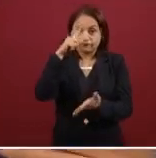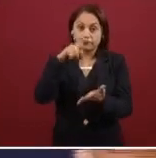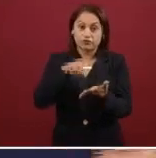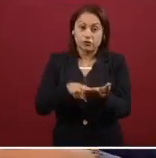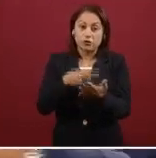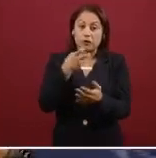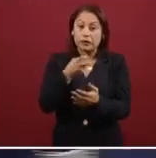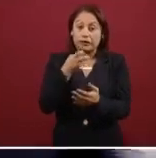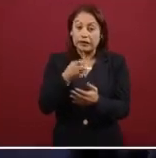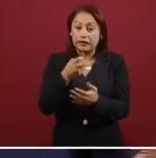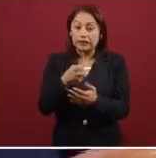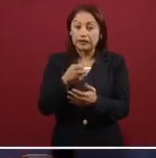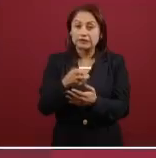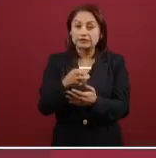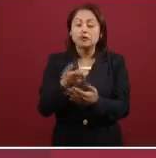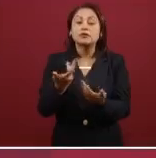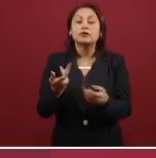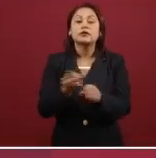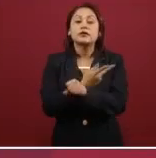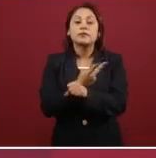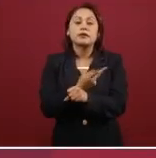acciones del mercado